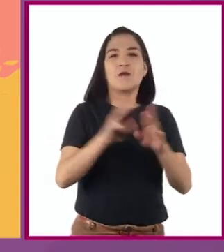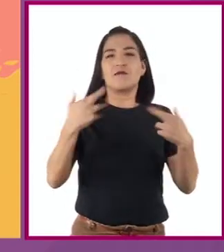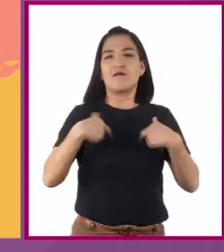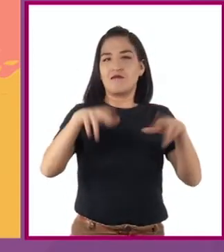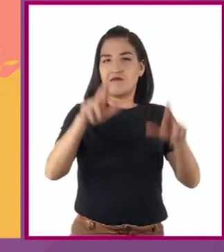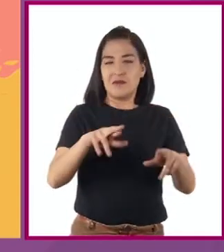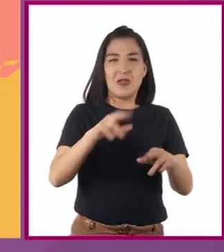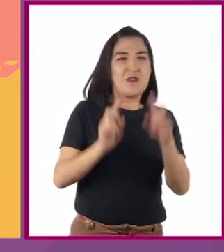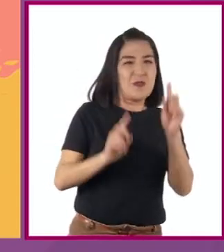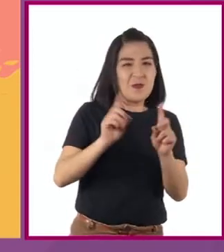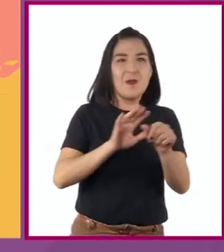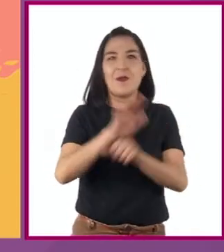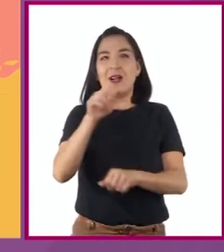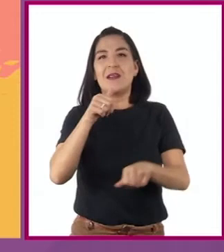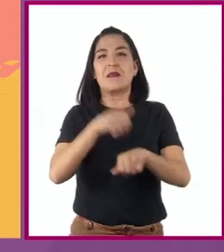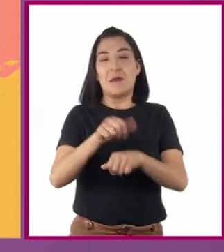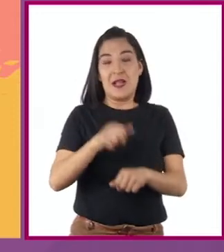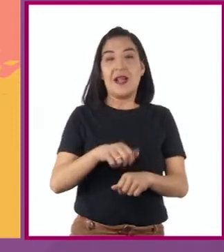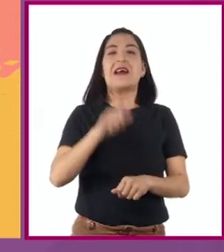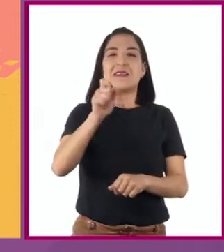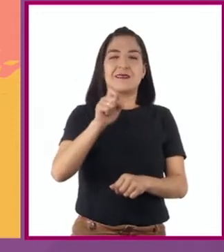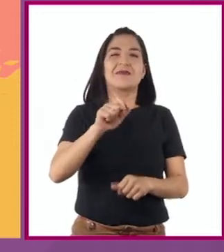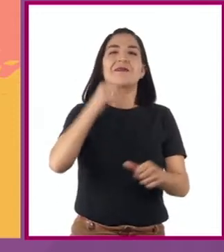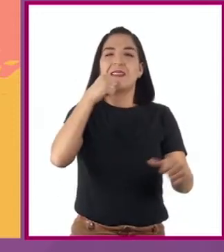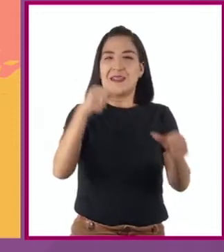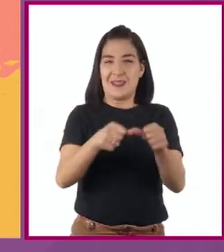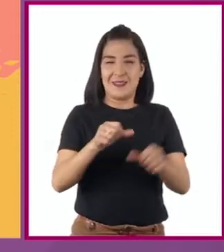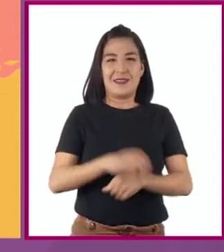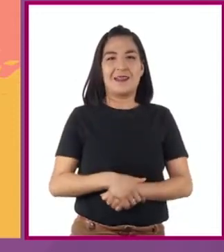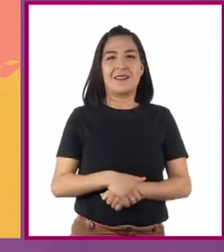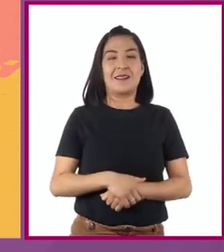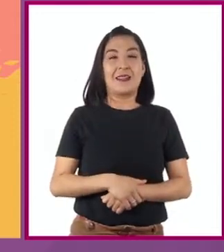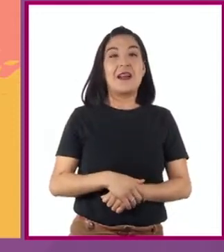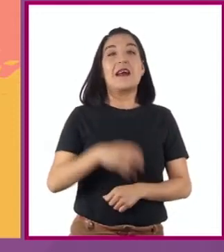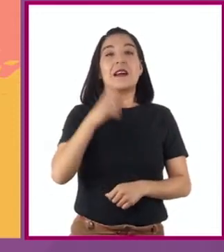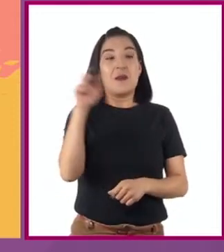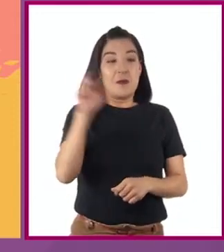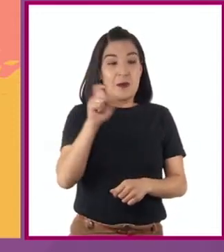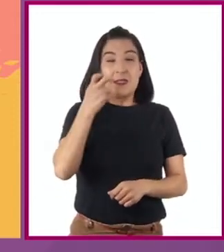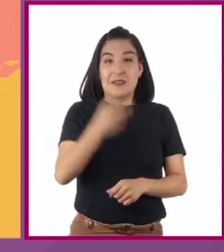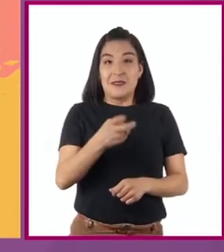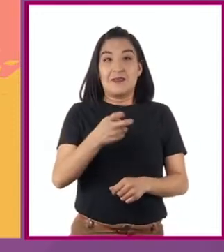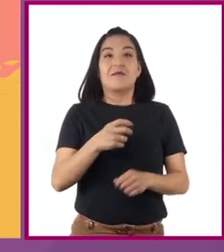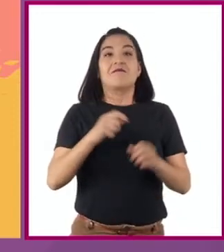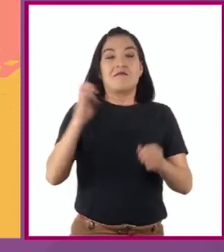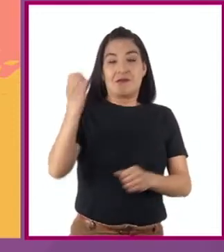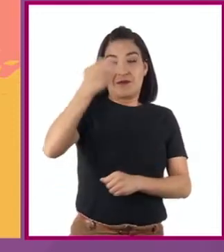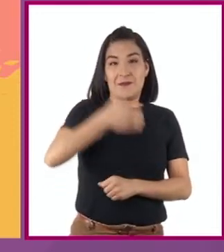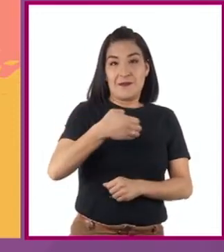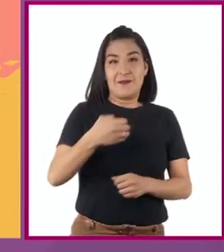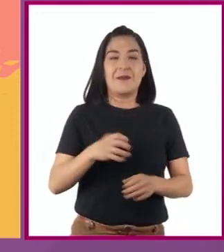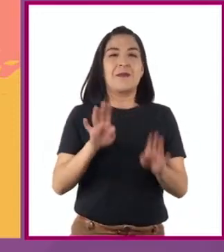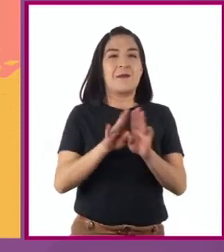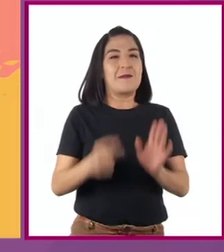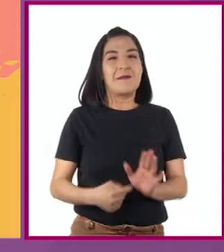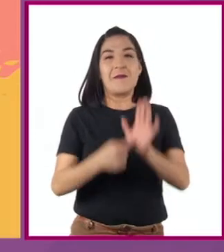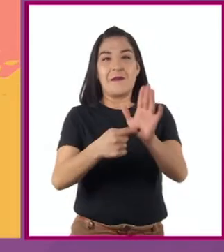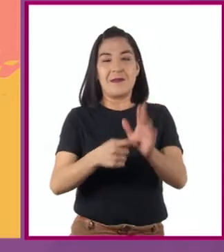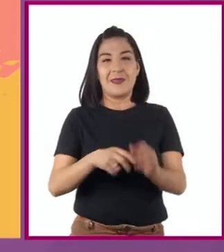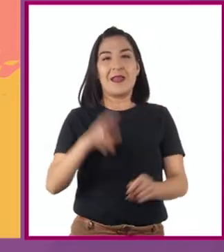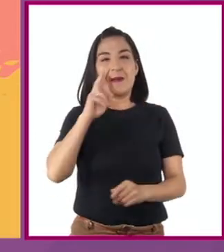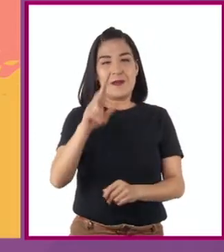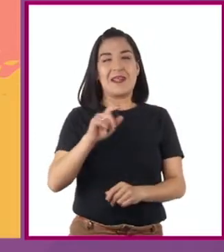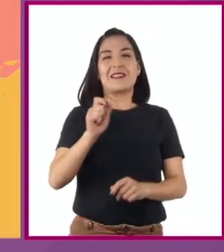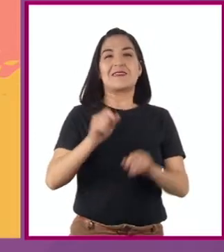con cualquier literal. Letra. Es una ecuación a la que la expresión que se encuentra a la izquierda